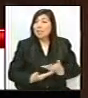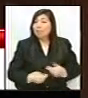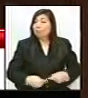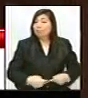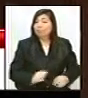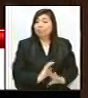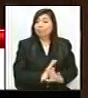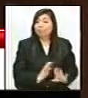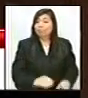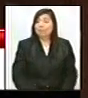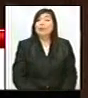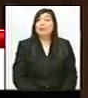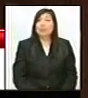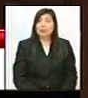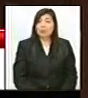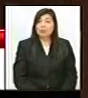incompatible.